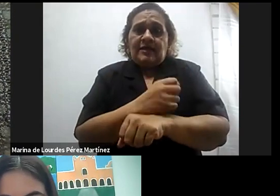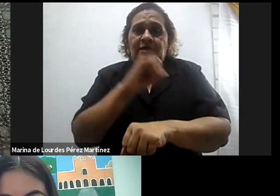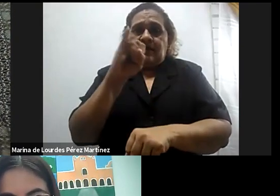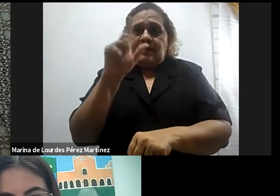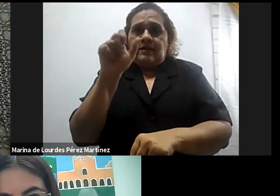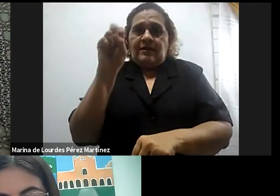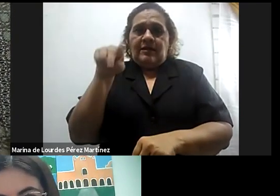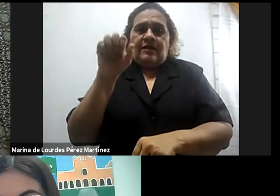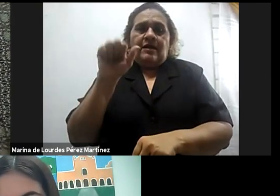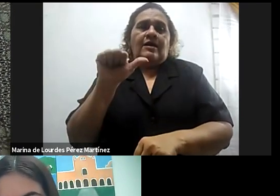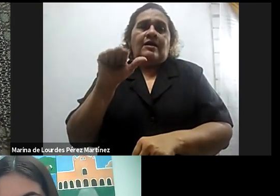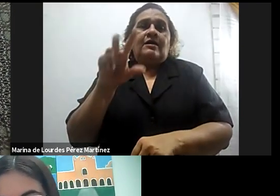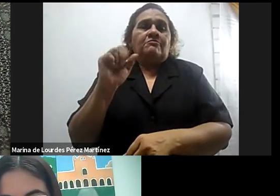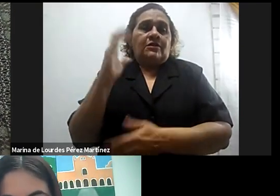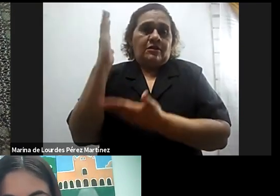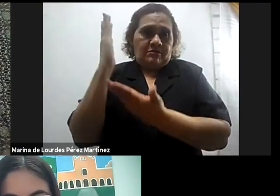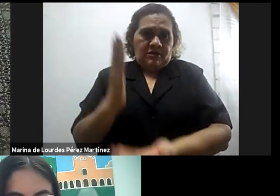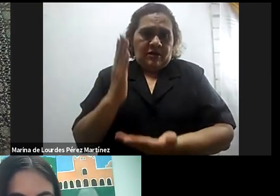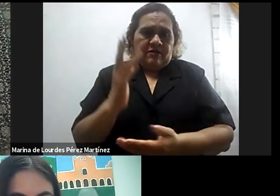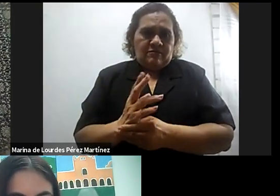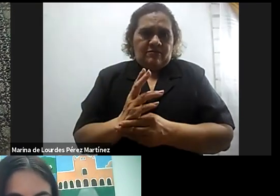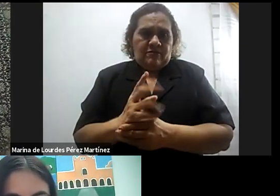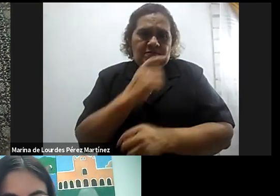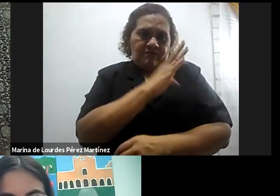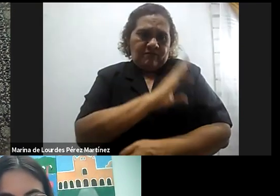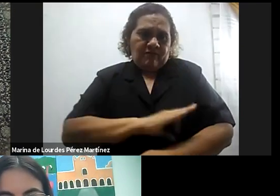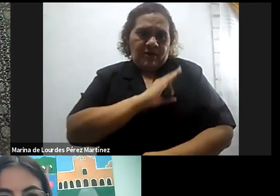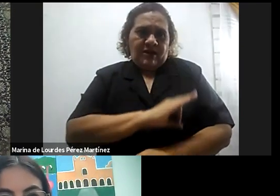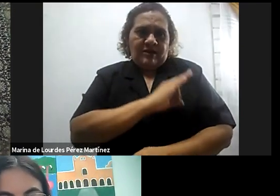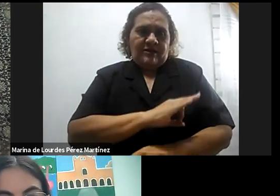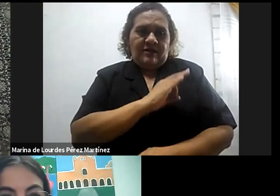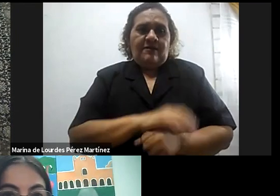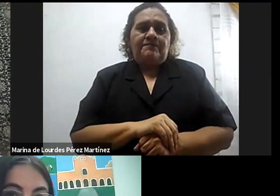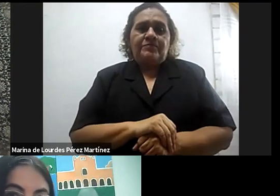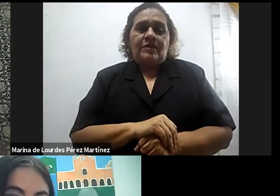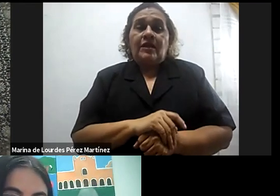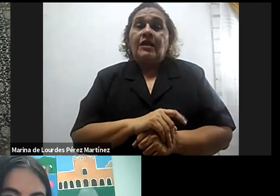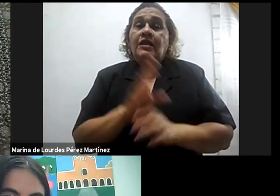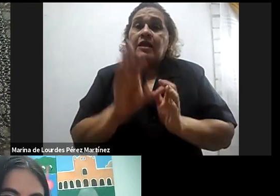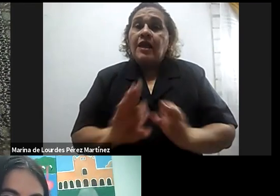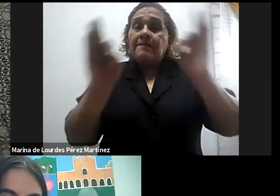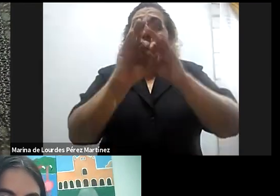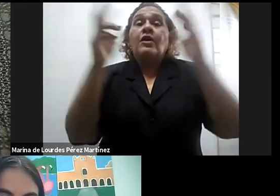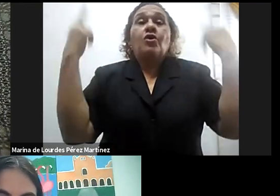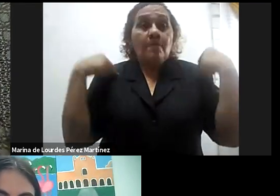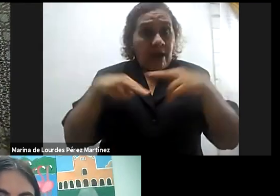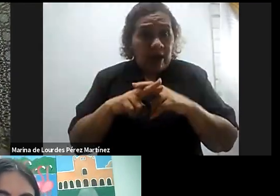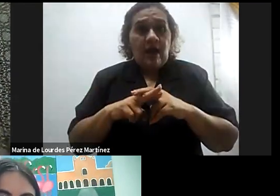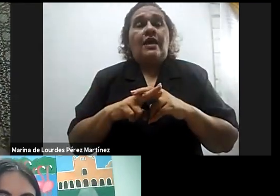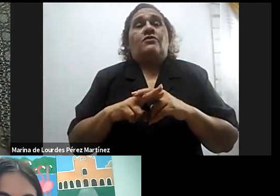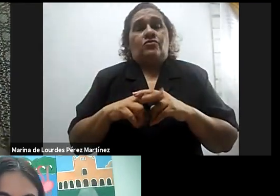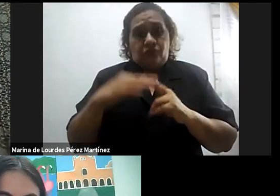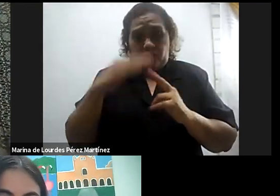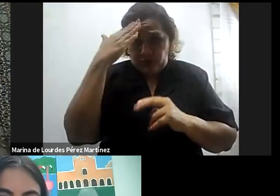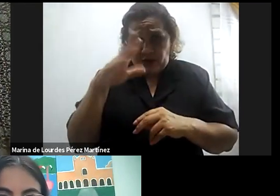siguen llegando las invitaciones, también Gladys, ahí que es de la Secretaría de Educación. Yo creo que es importante que los maestros tengan también esta información y